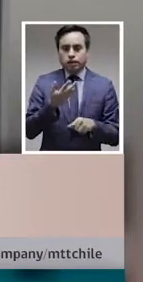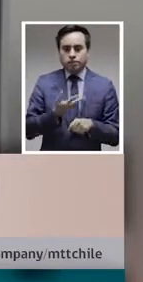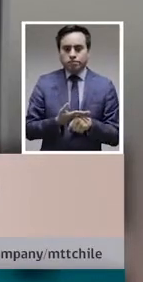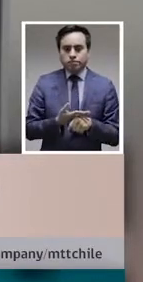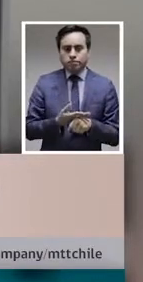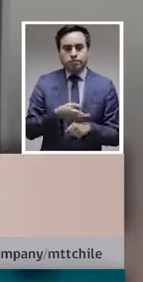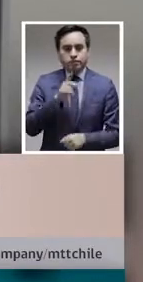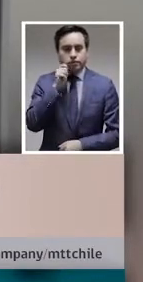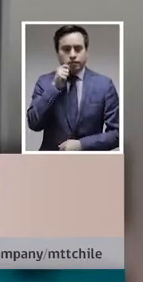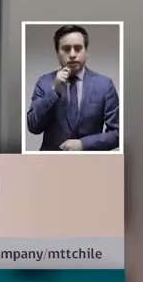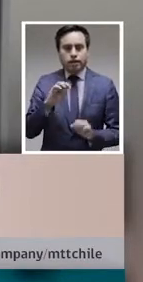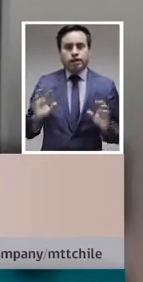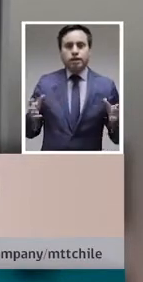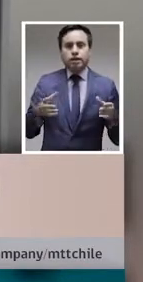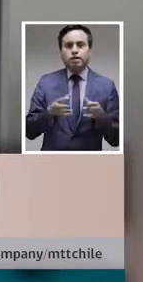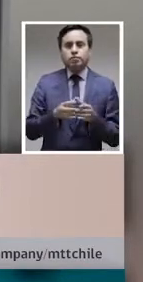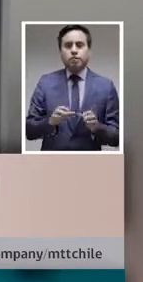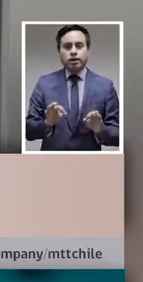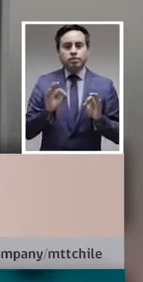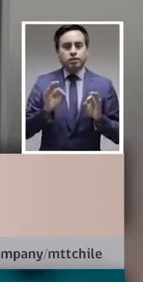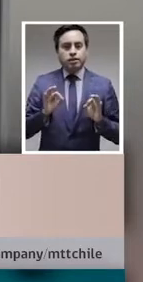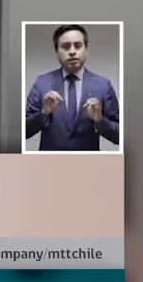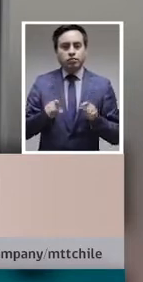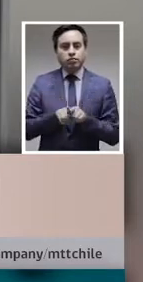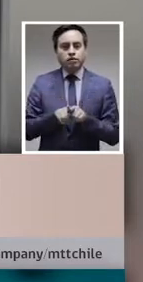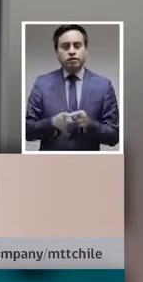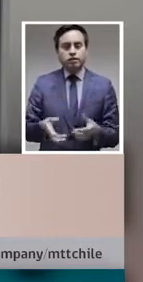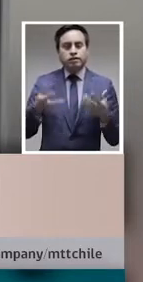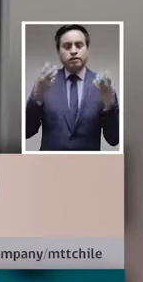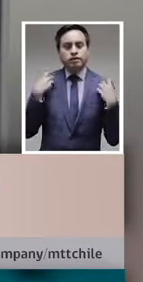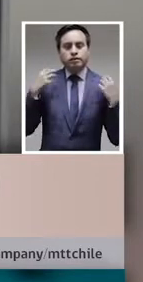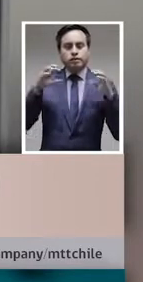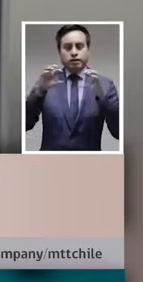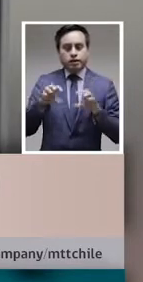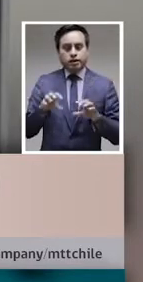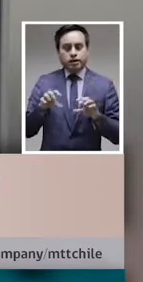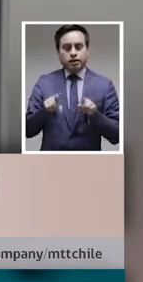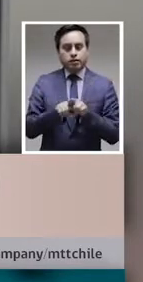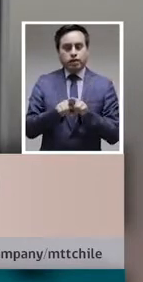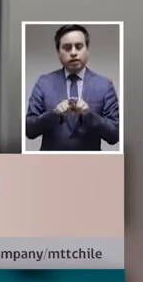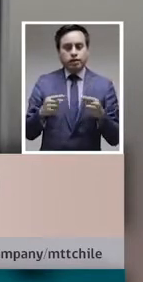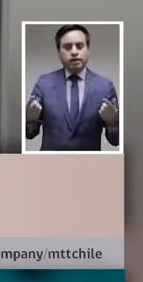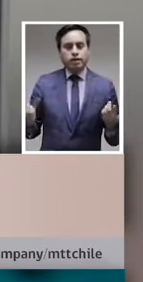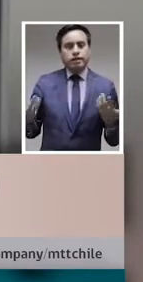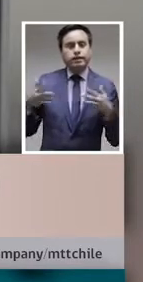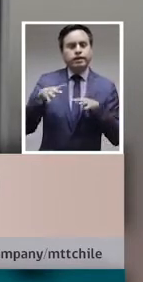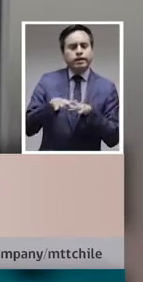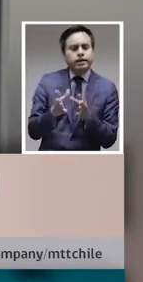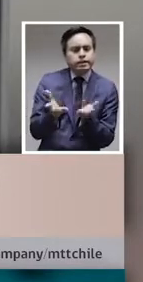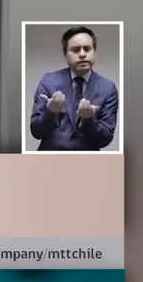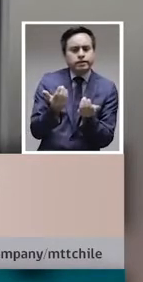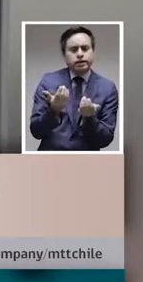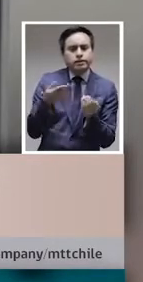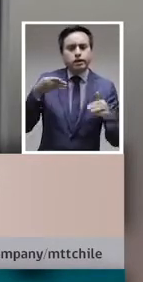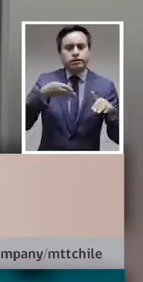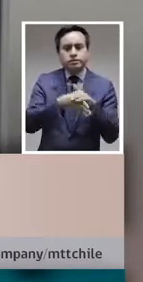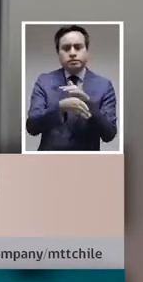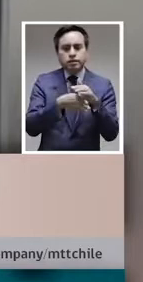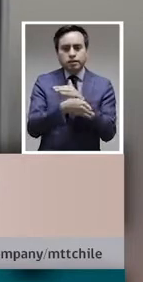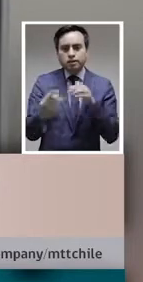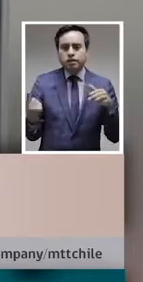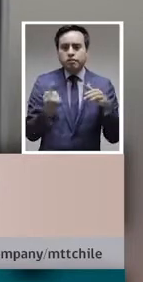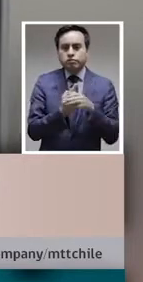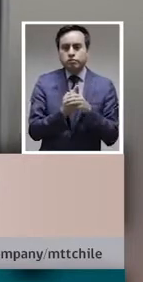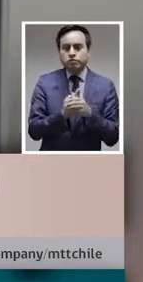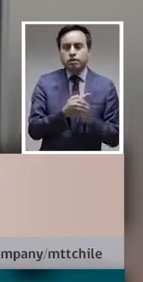y para eso hay un equipo especializado y se encarga de integrar las necesidades de accesibilidad e